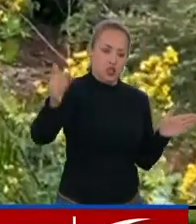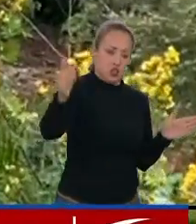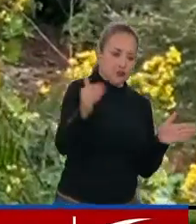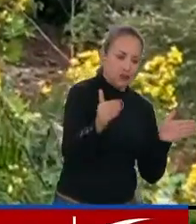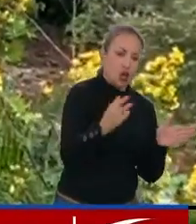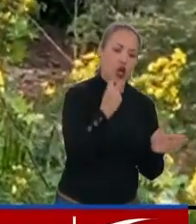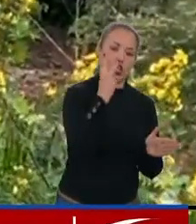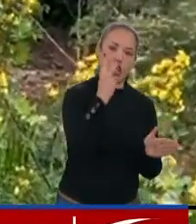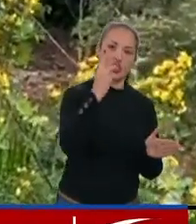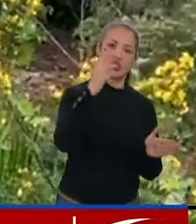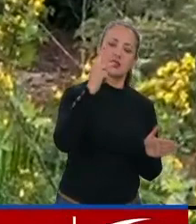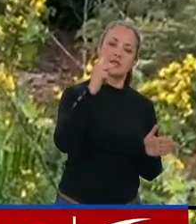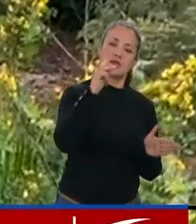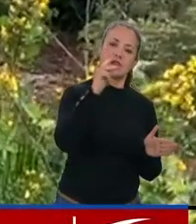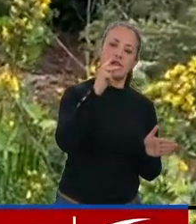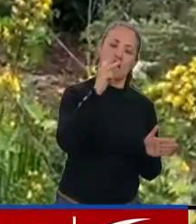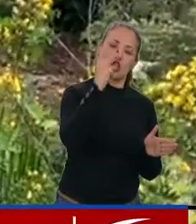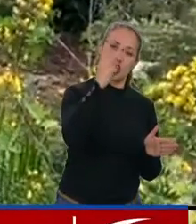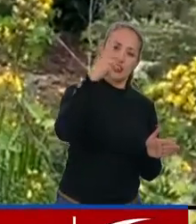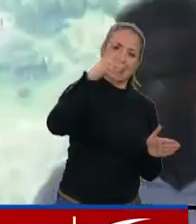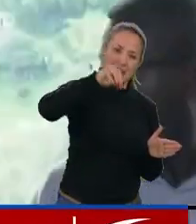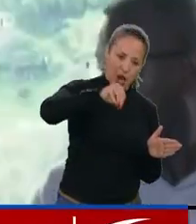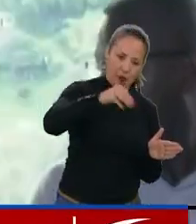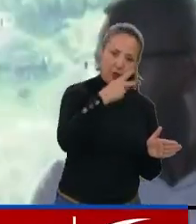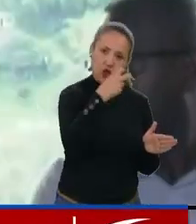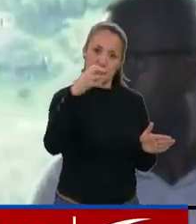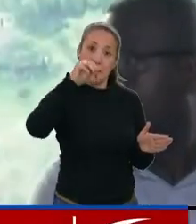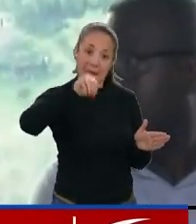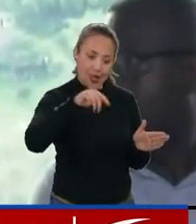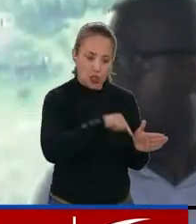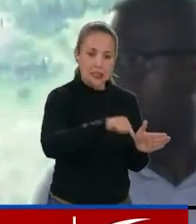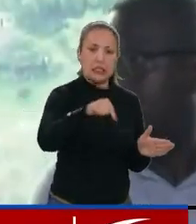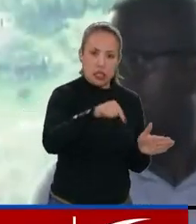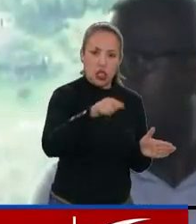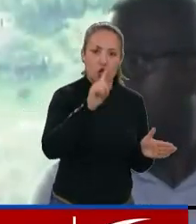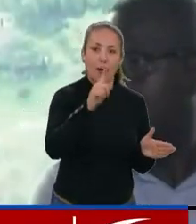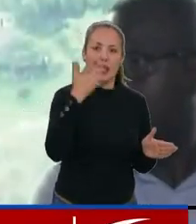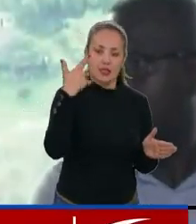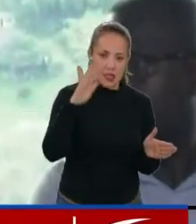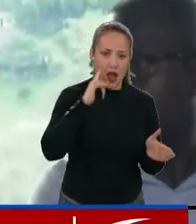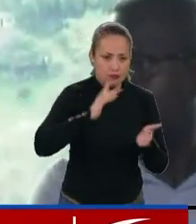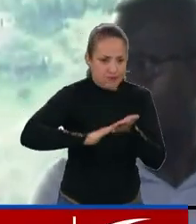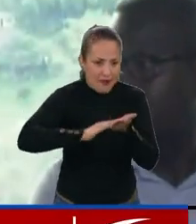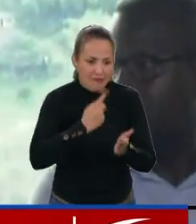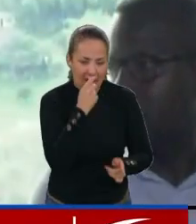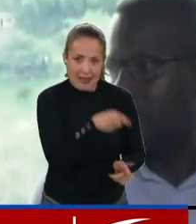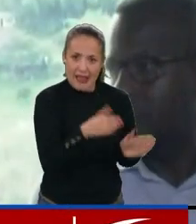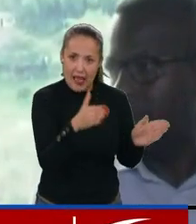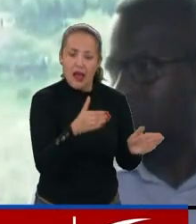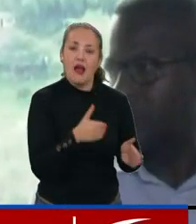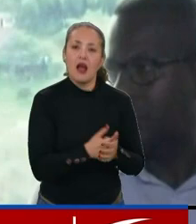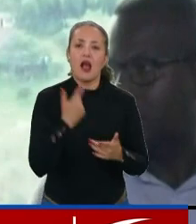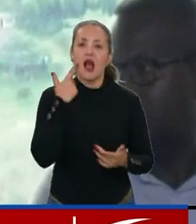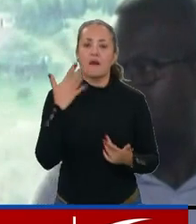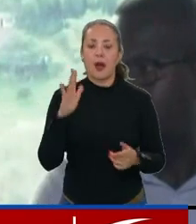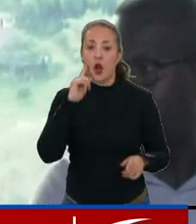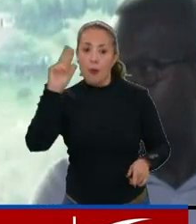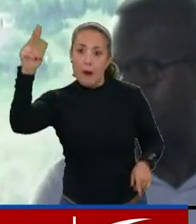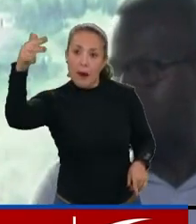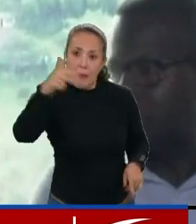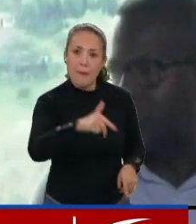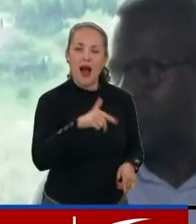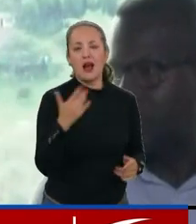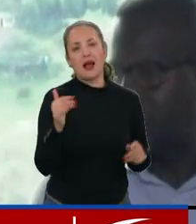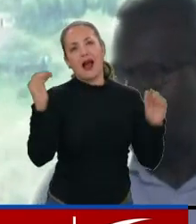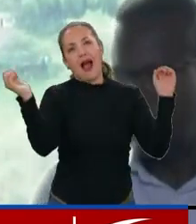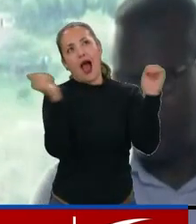2 kilómetros 200 metros. Esta vía recorre ese problema, junta ya la autopista, entre